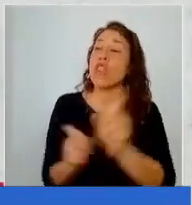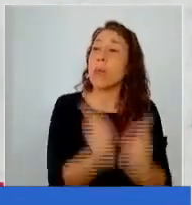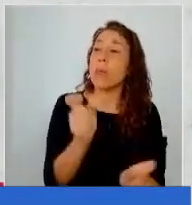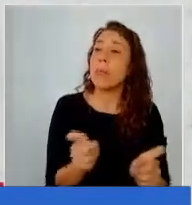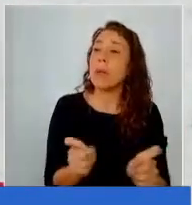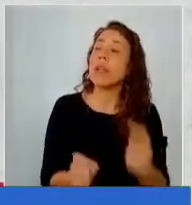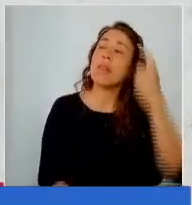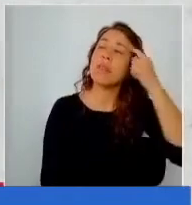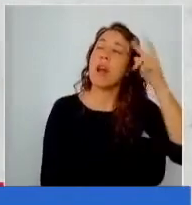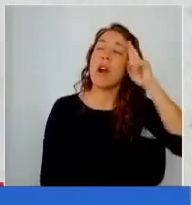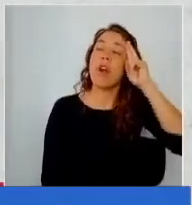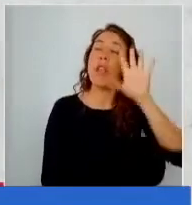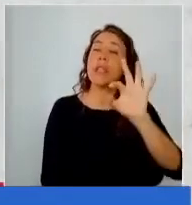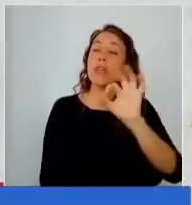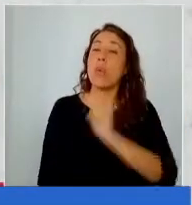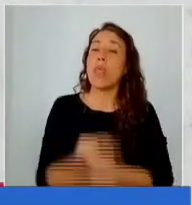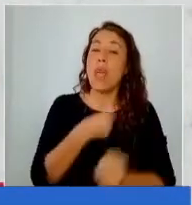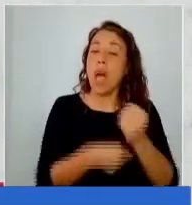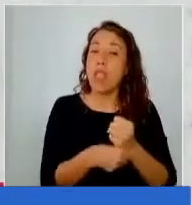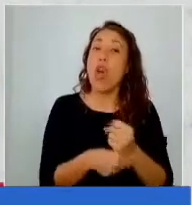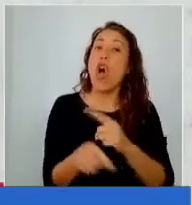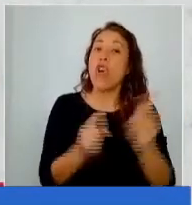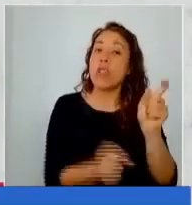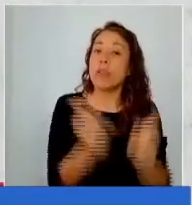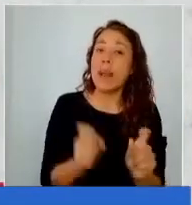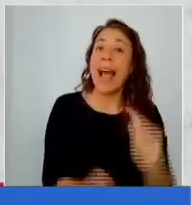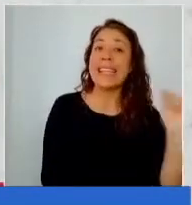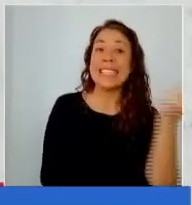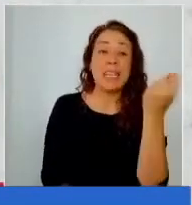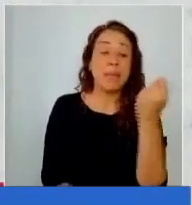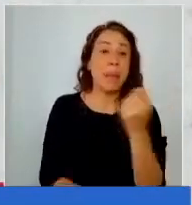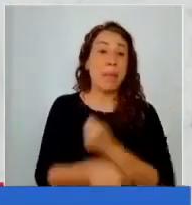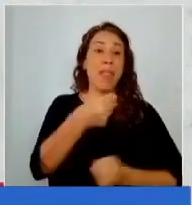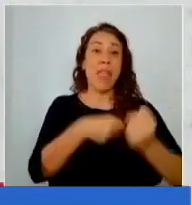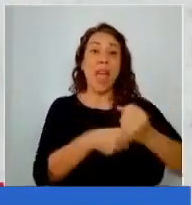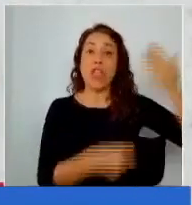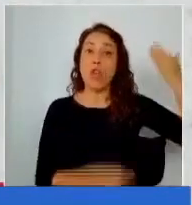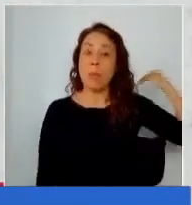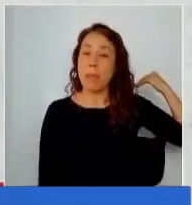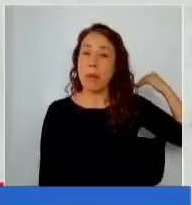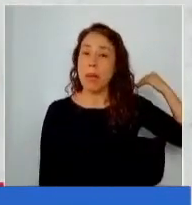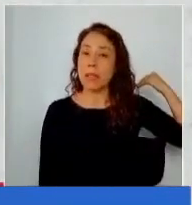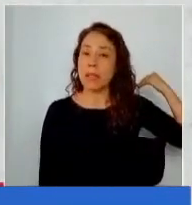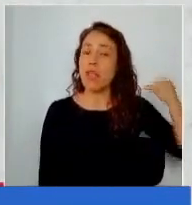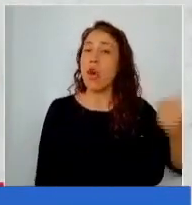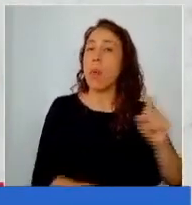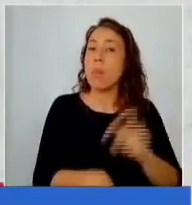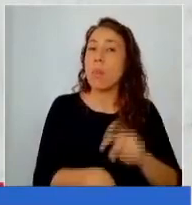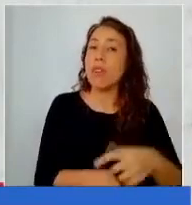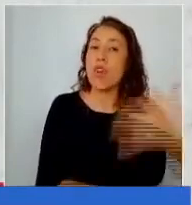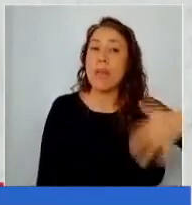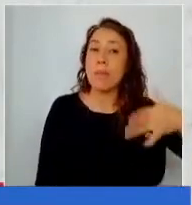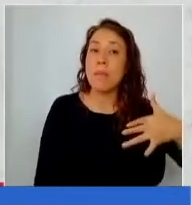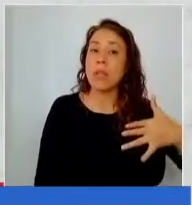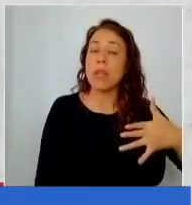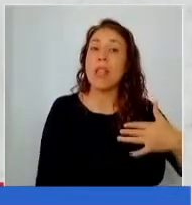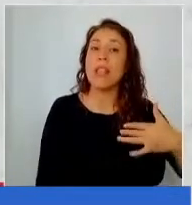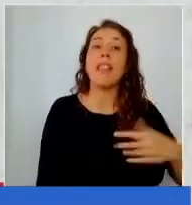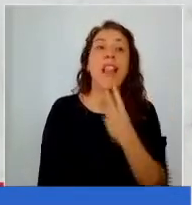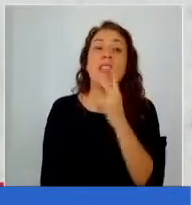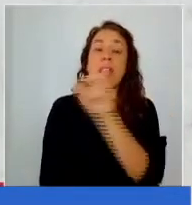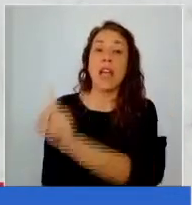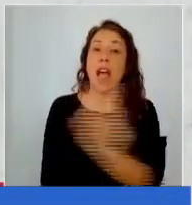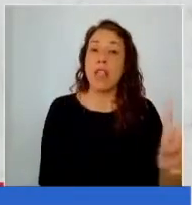o otros también a septiembre del año pasado en todo momento es importantes en la vida de cada cual este septiembre